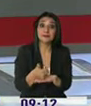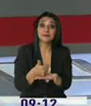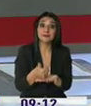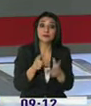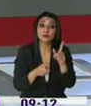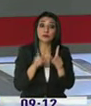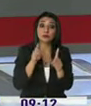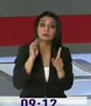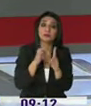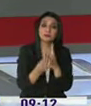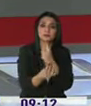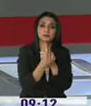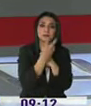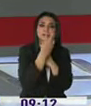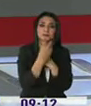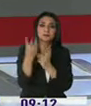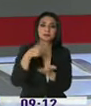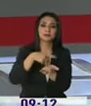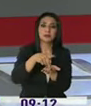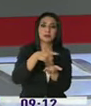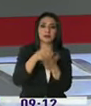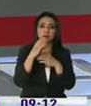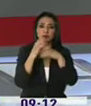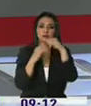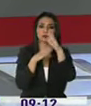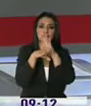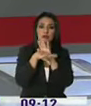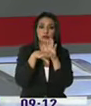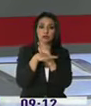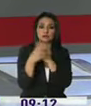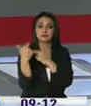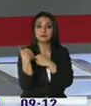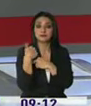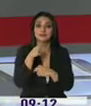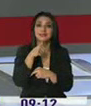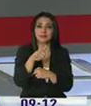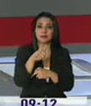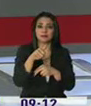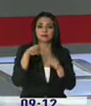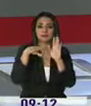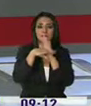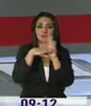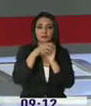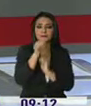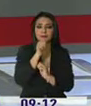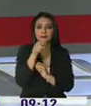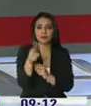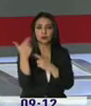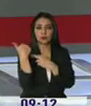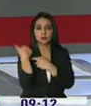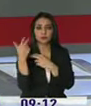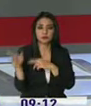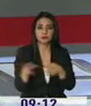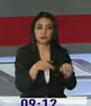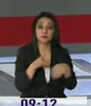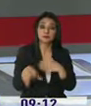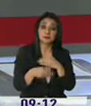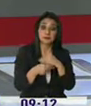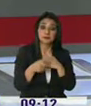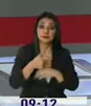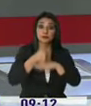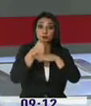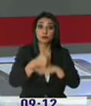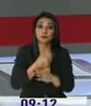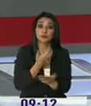de medios de pago digitales. Este mismo estará a cargo del sistema financiero privado. Adicionalmente, escuchen bien, las